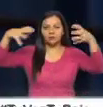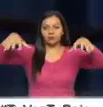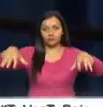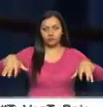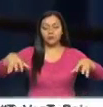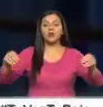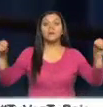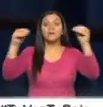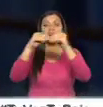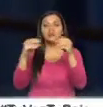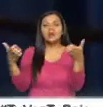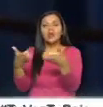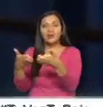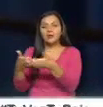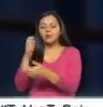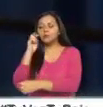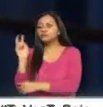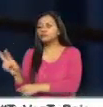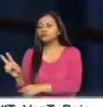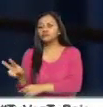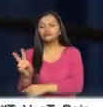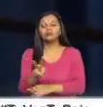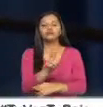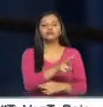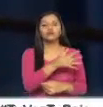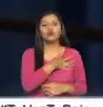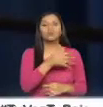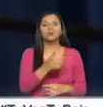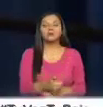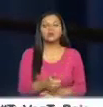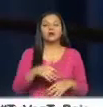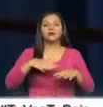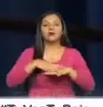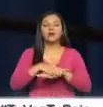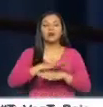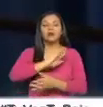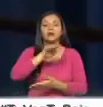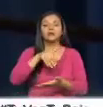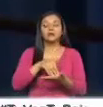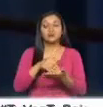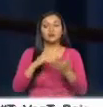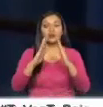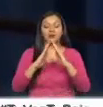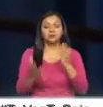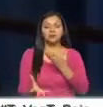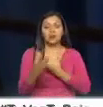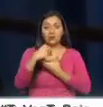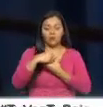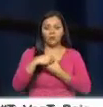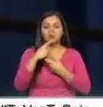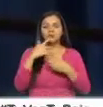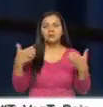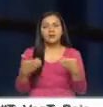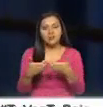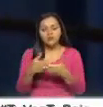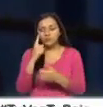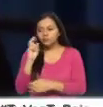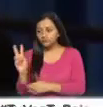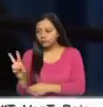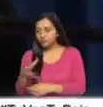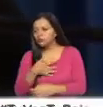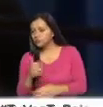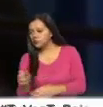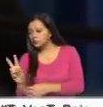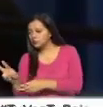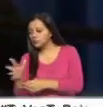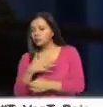en esos albergues mantenemos, con el apoyo de la Red Nacional de Centros de Atención y Casas de Acogida, los equipos que están trabajando